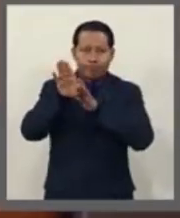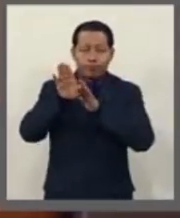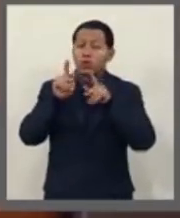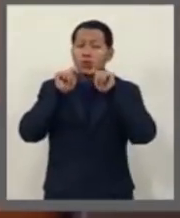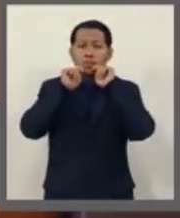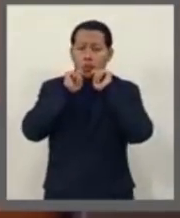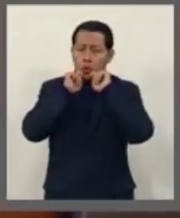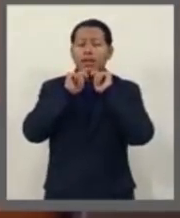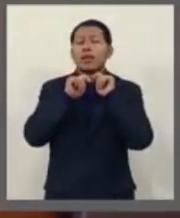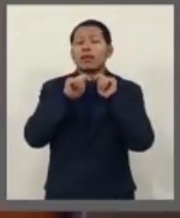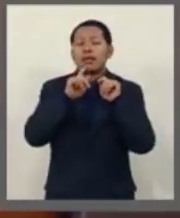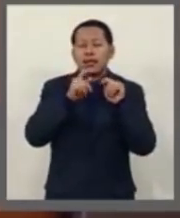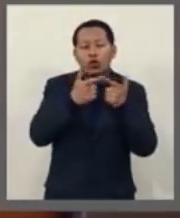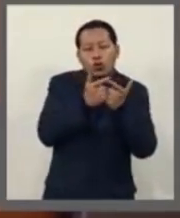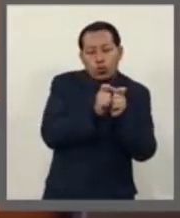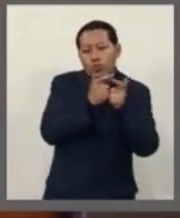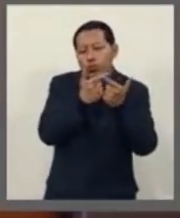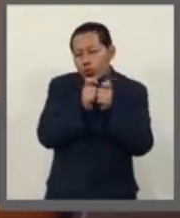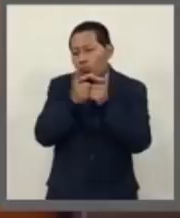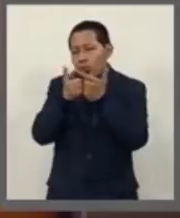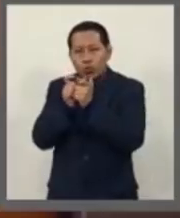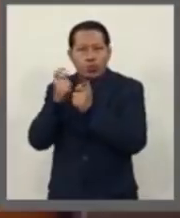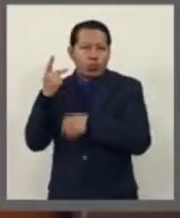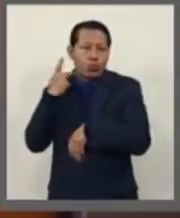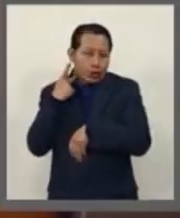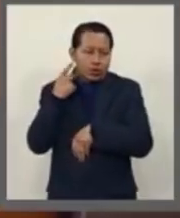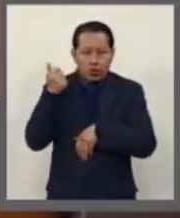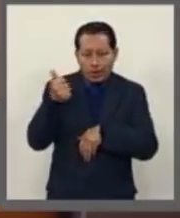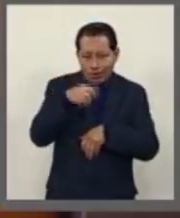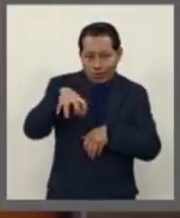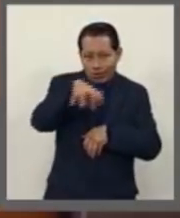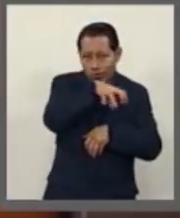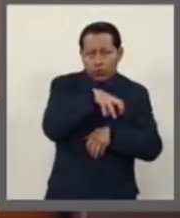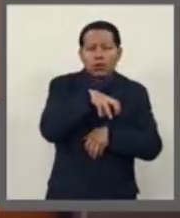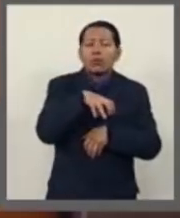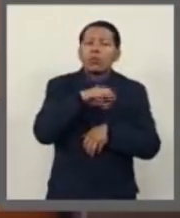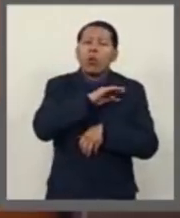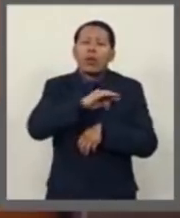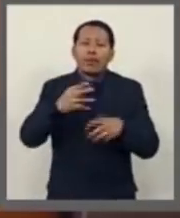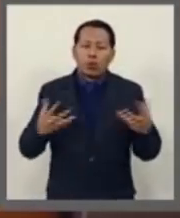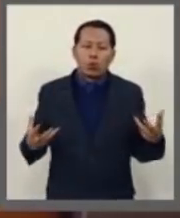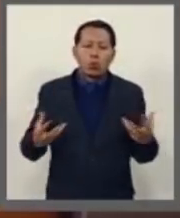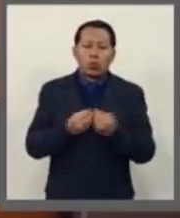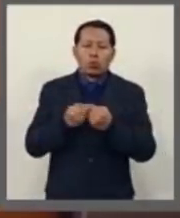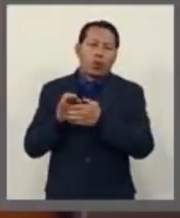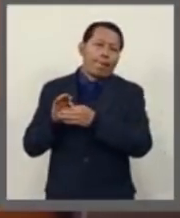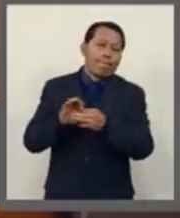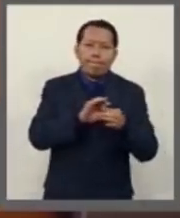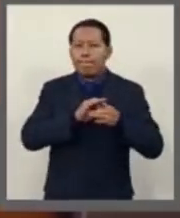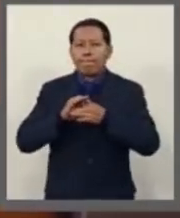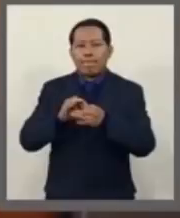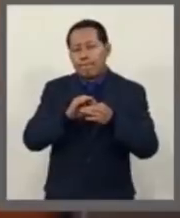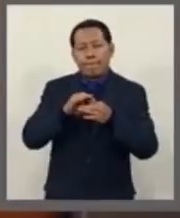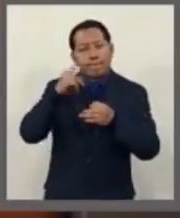construyamos juntos en este país no importa por el tamaño de las fracciones